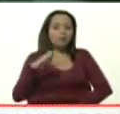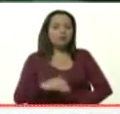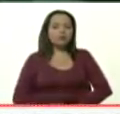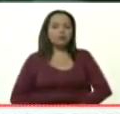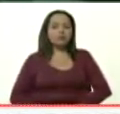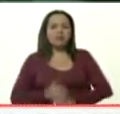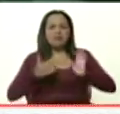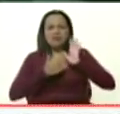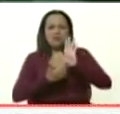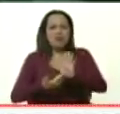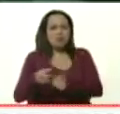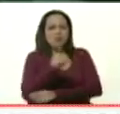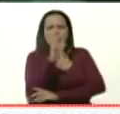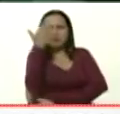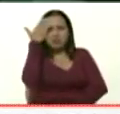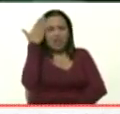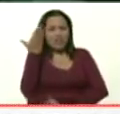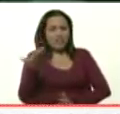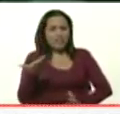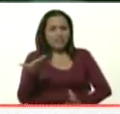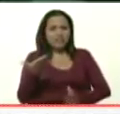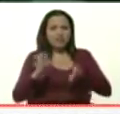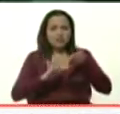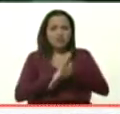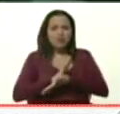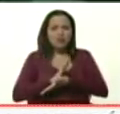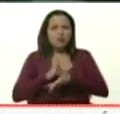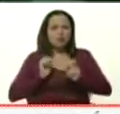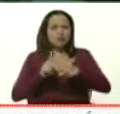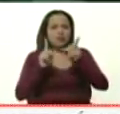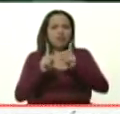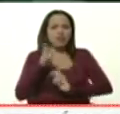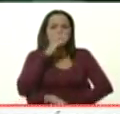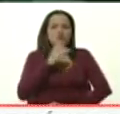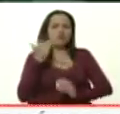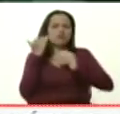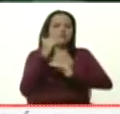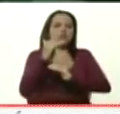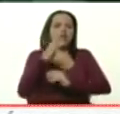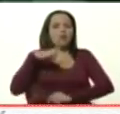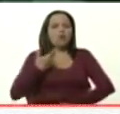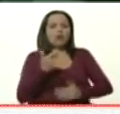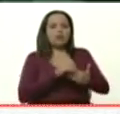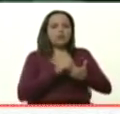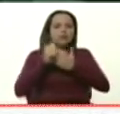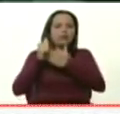que no es un estadista, que no está a la altura de dirigir un Estado.